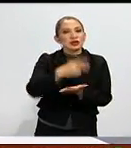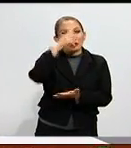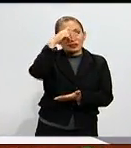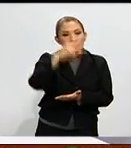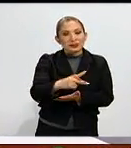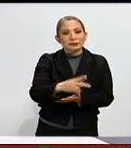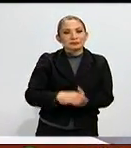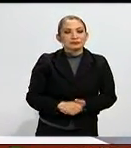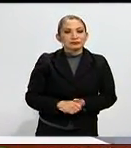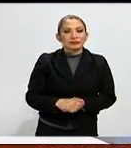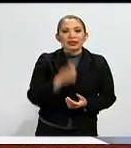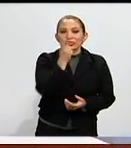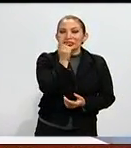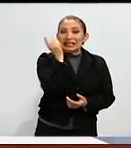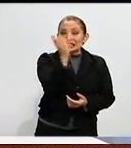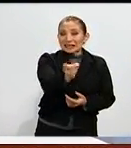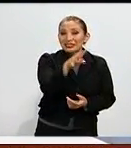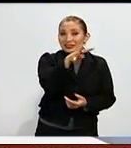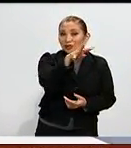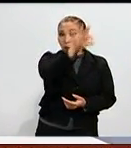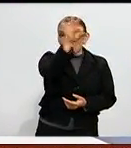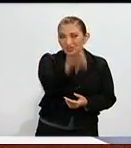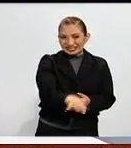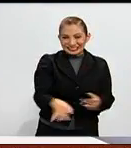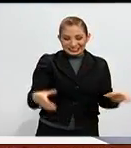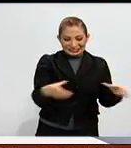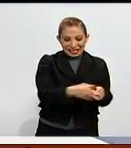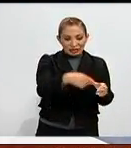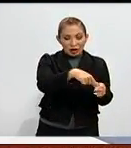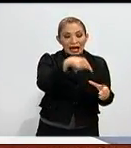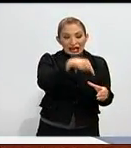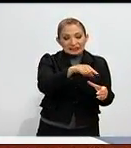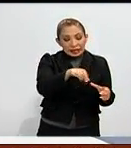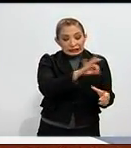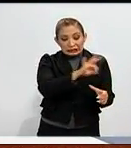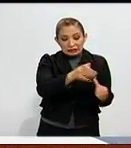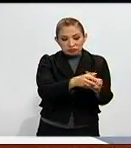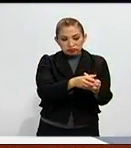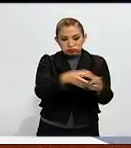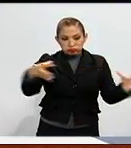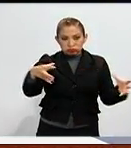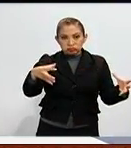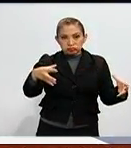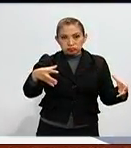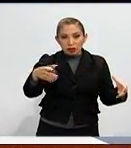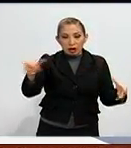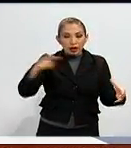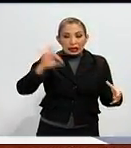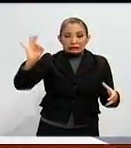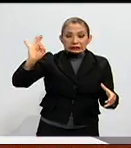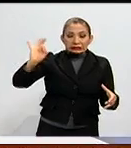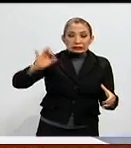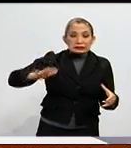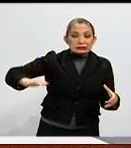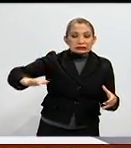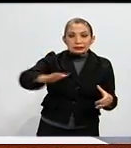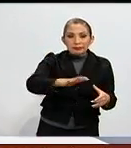ciudad dijo que 19% es la tasa que podría aumentarse ante las